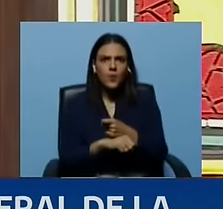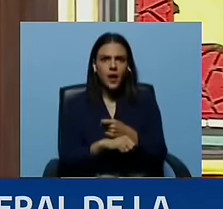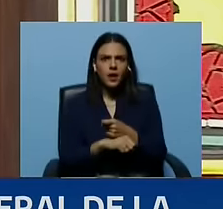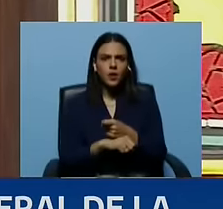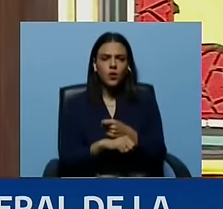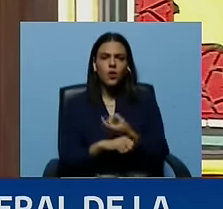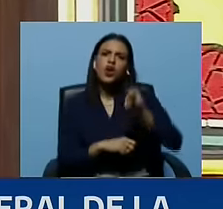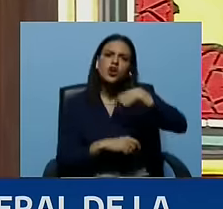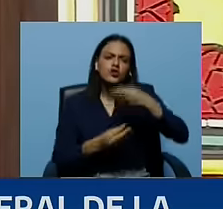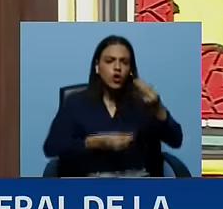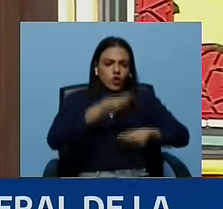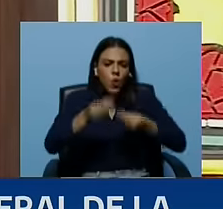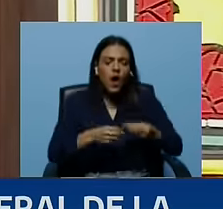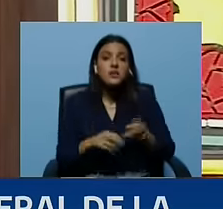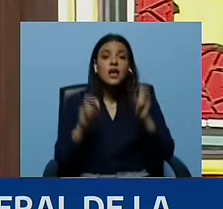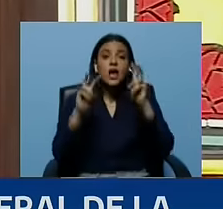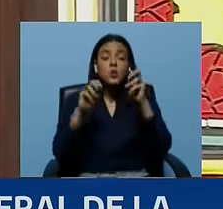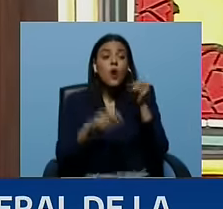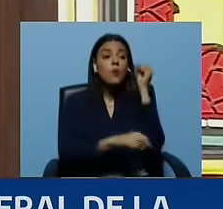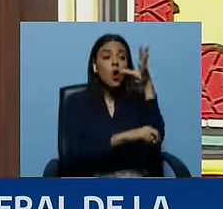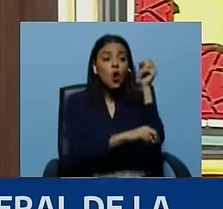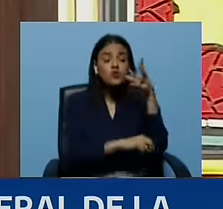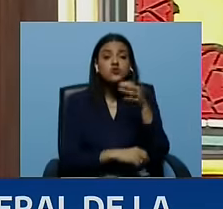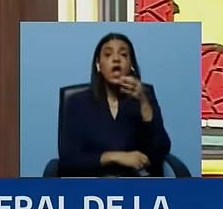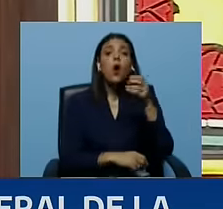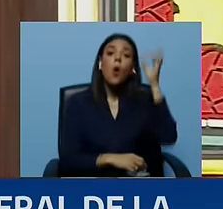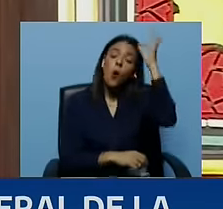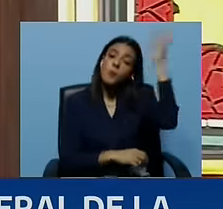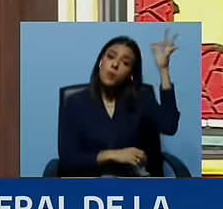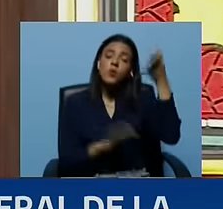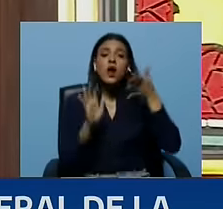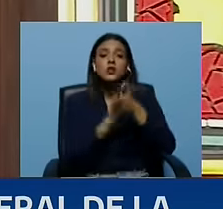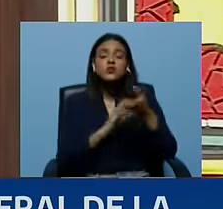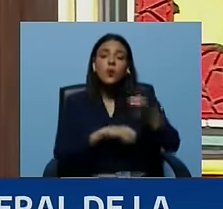Creamos en una oportunidad los consejos populares de gobierno.